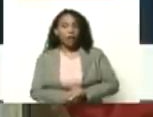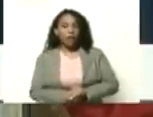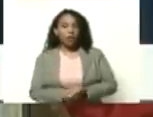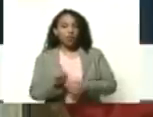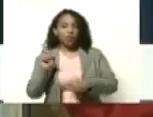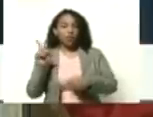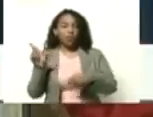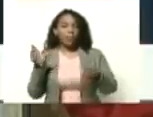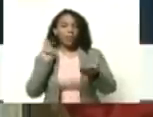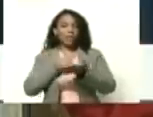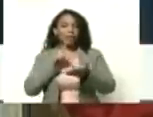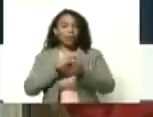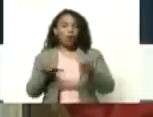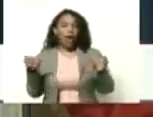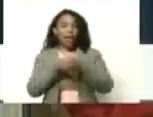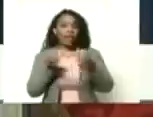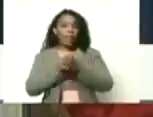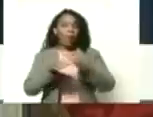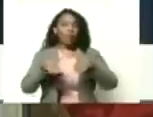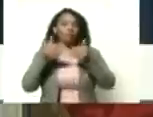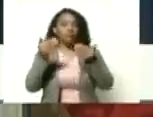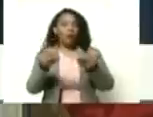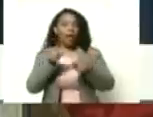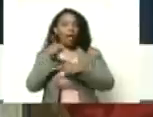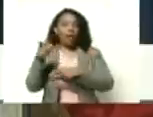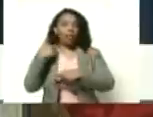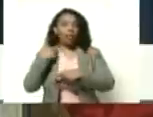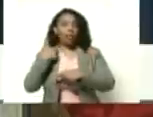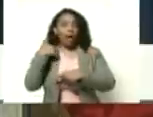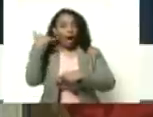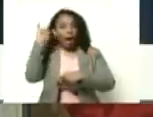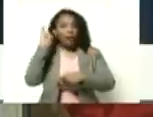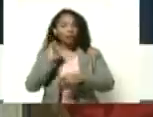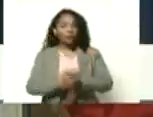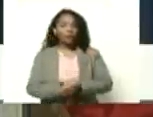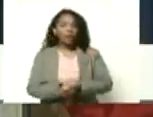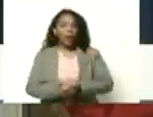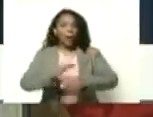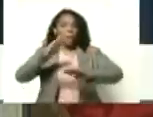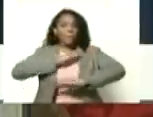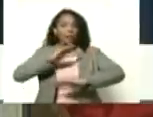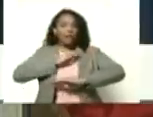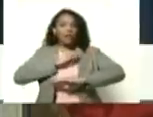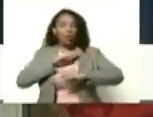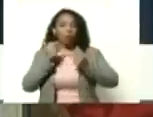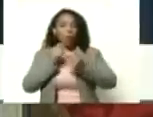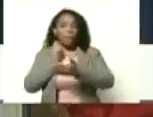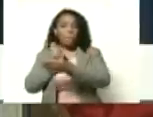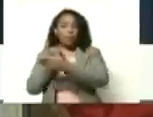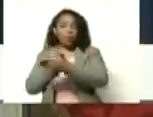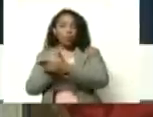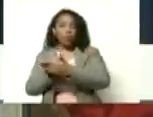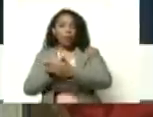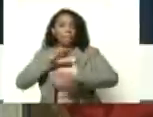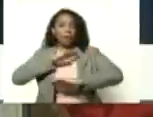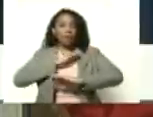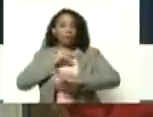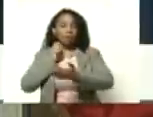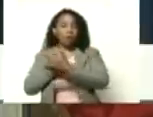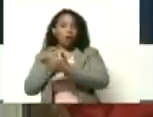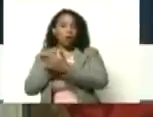equipo con el cual él tenía beneficios económicos recibía beneficios económicos